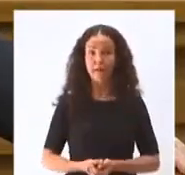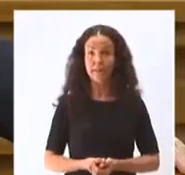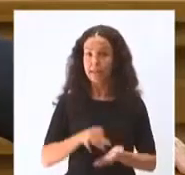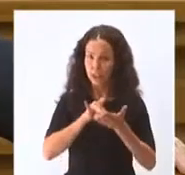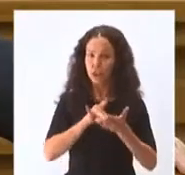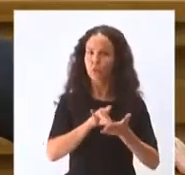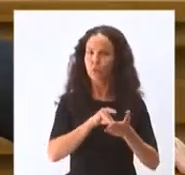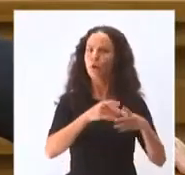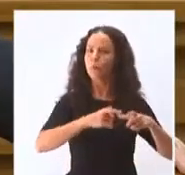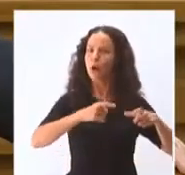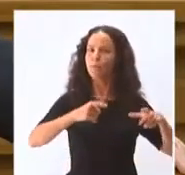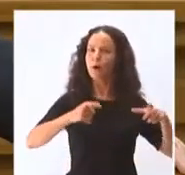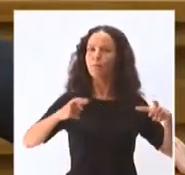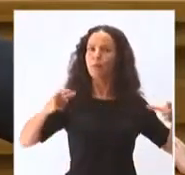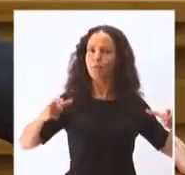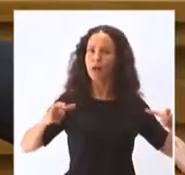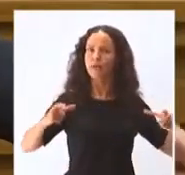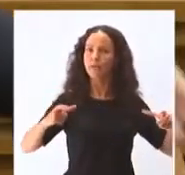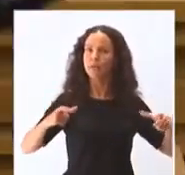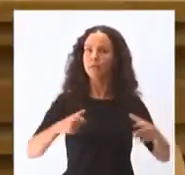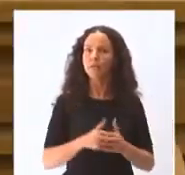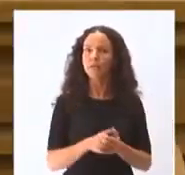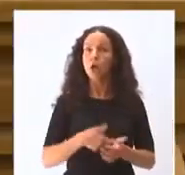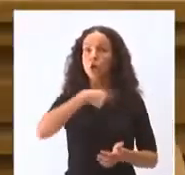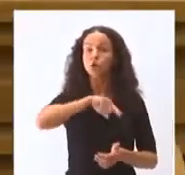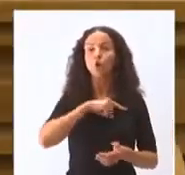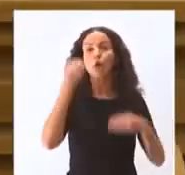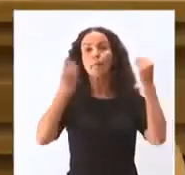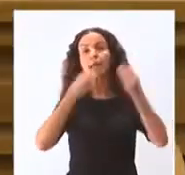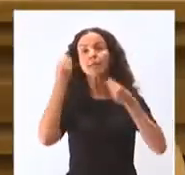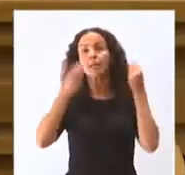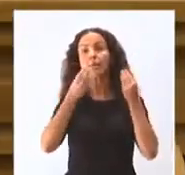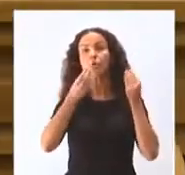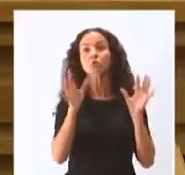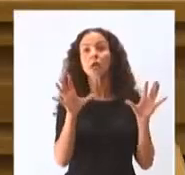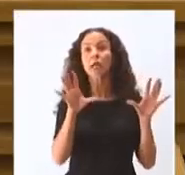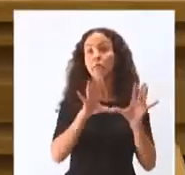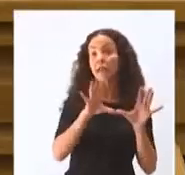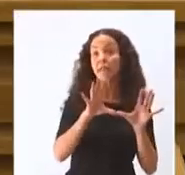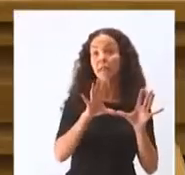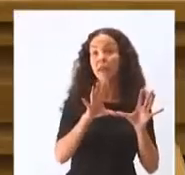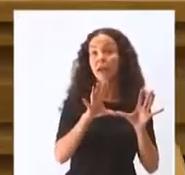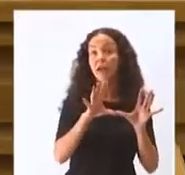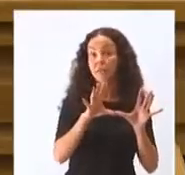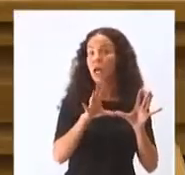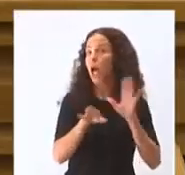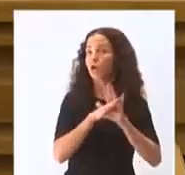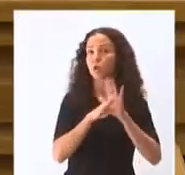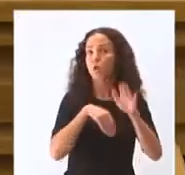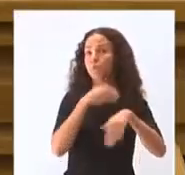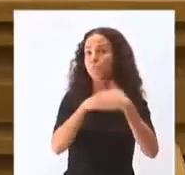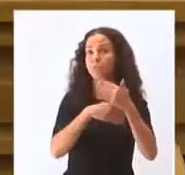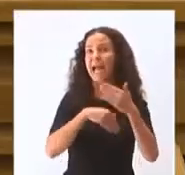el servicio ha crecido mucho servicio nosotros nos planteamos diez y realmente vamos a seguir avanzando hasta